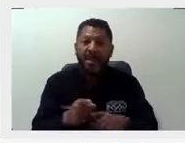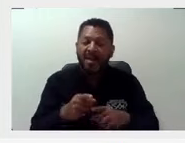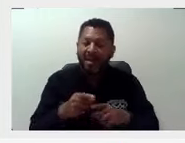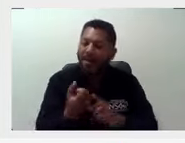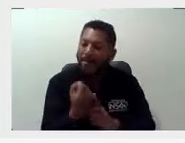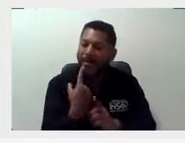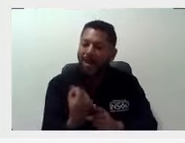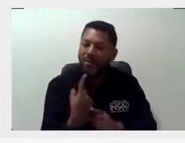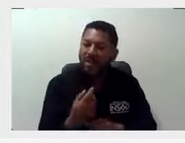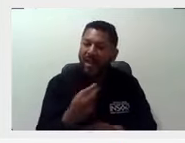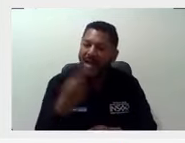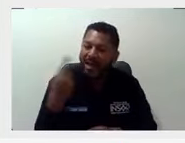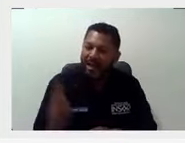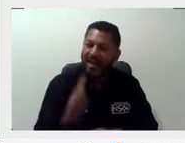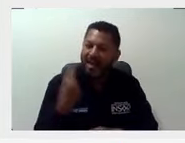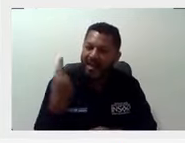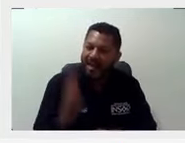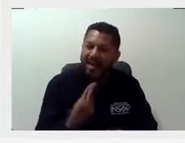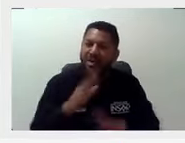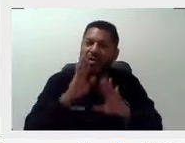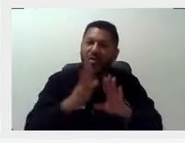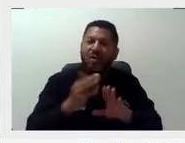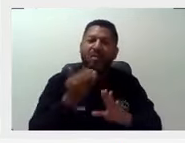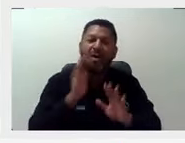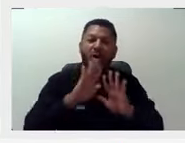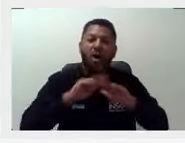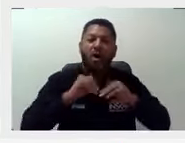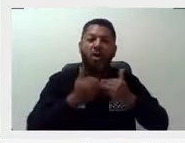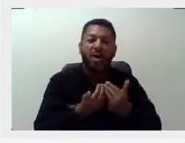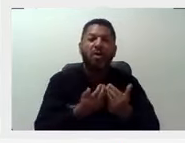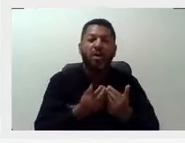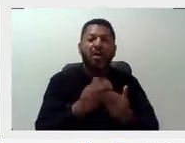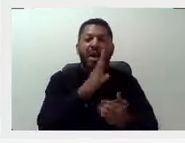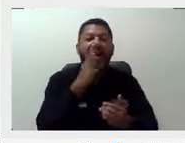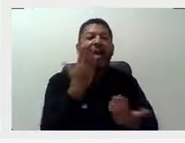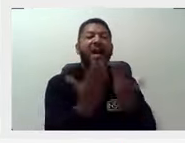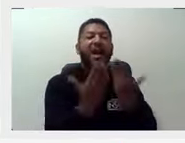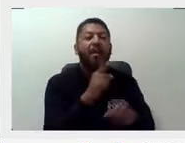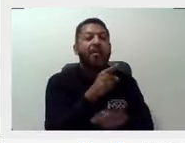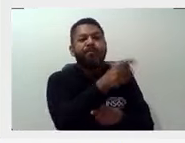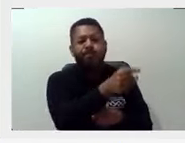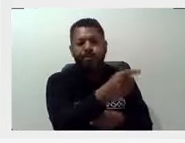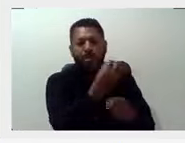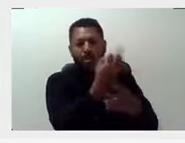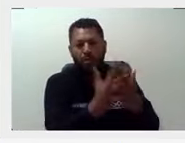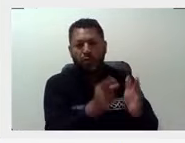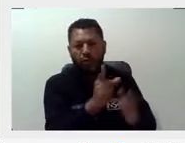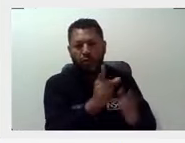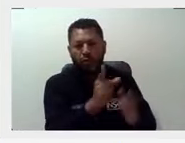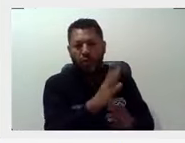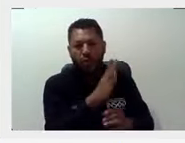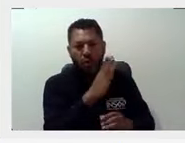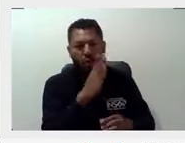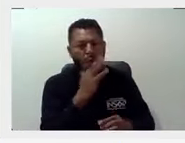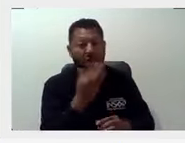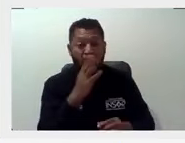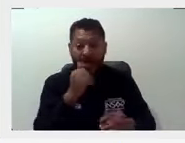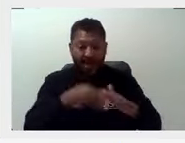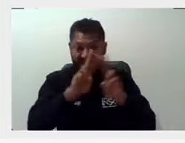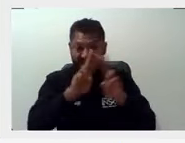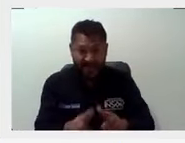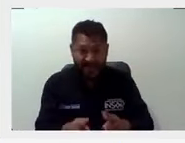con aquellos colegios que están en la ruralidad, que es una gran cantidad de colegios. ¿Qué pasa cuando no hay acceso a internet? Les quería contar